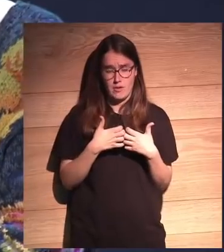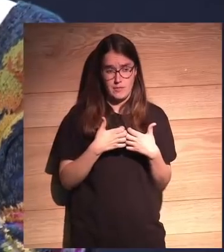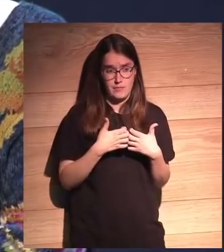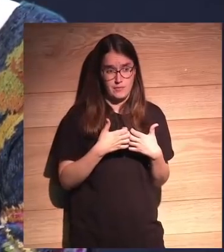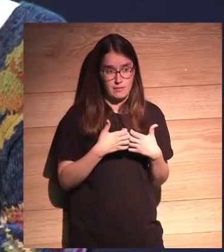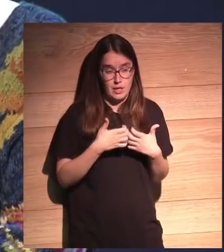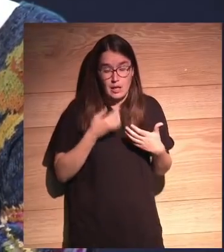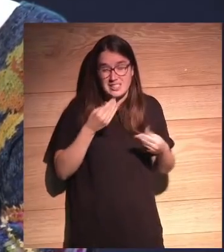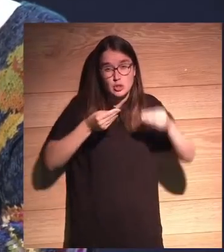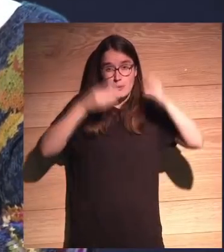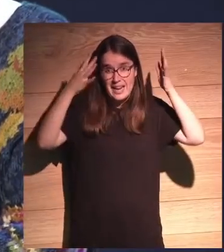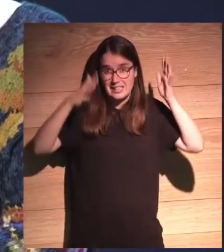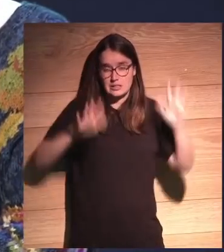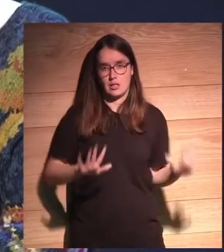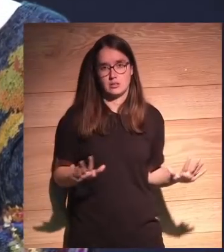prácticamente surrealista,